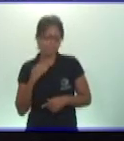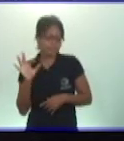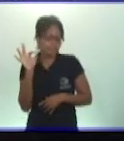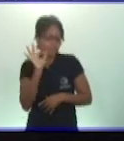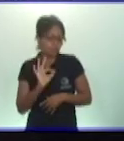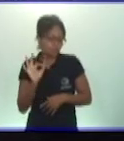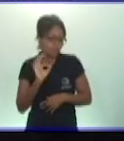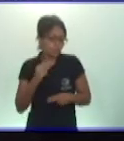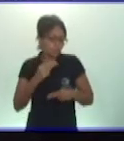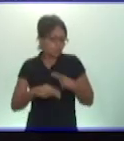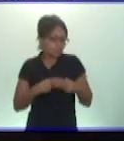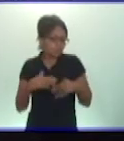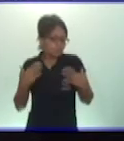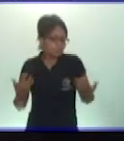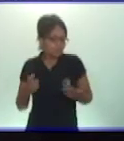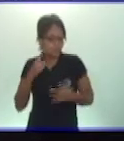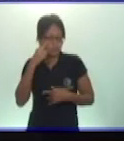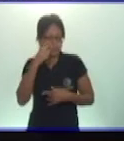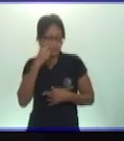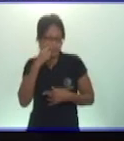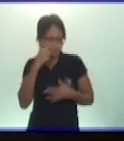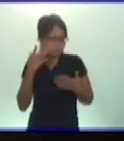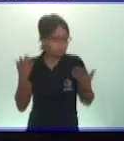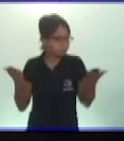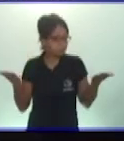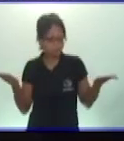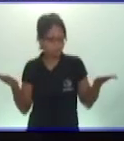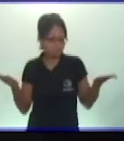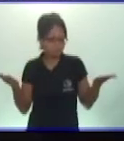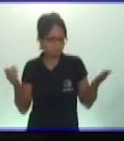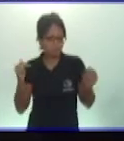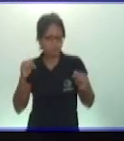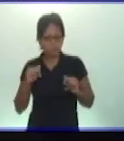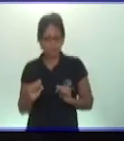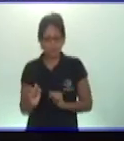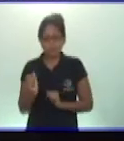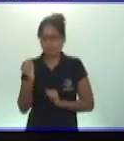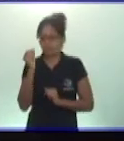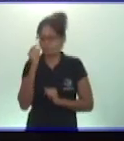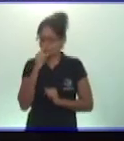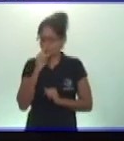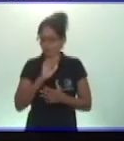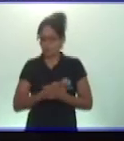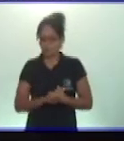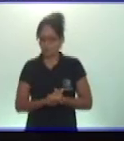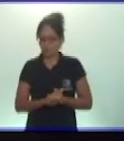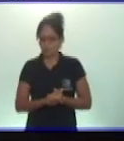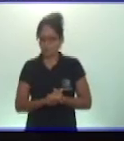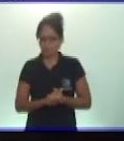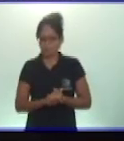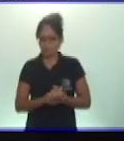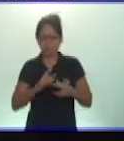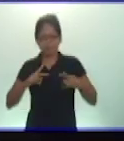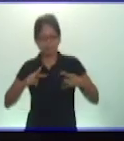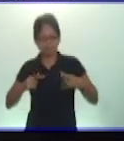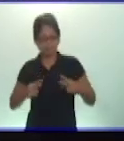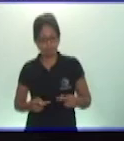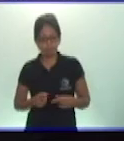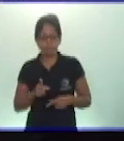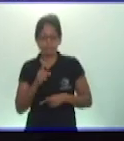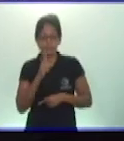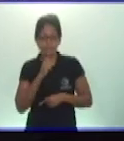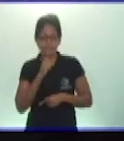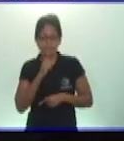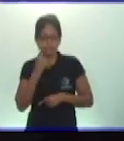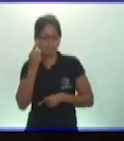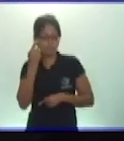de noviembre. Hoy ya hemos concluido, les vuelvo a repetir, el viernes estaremos viendo el documental de